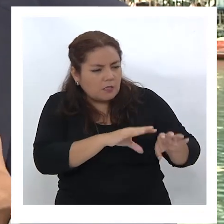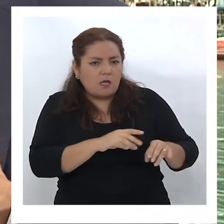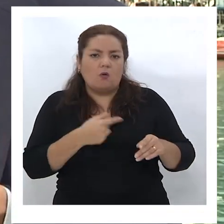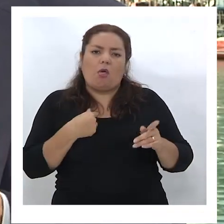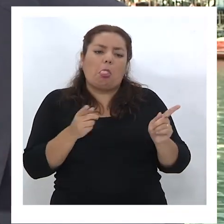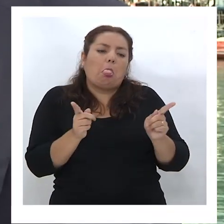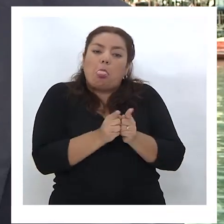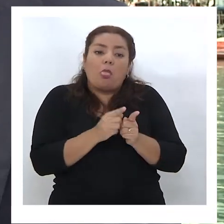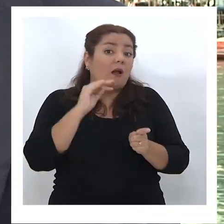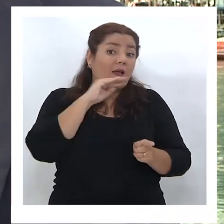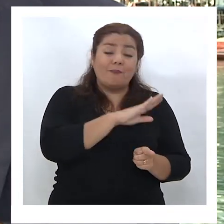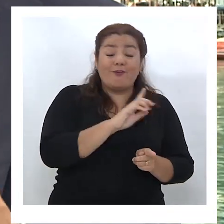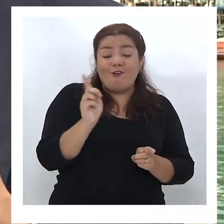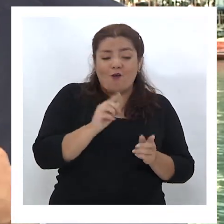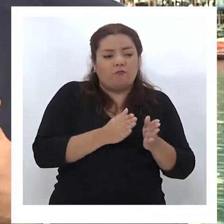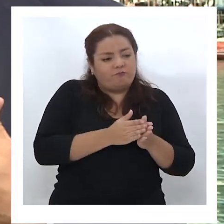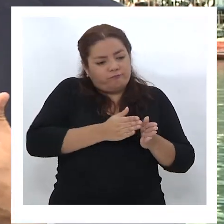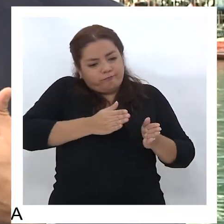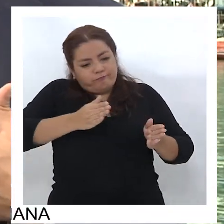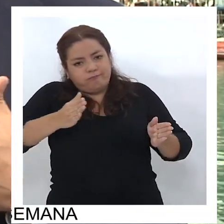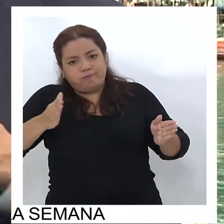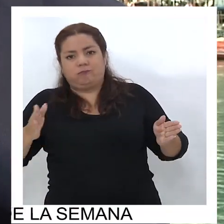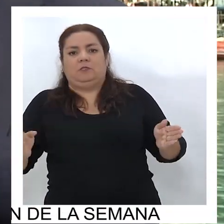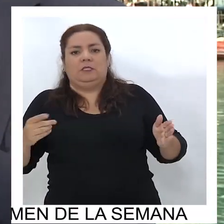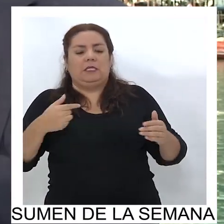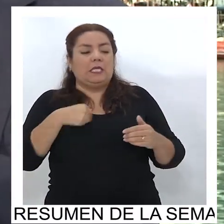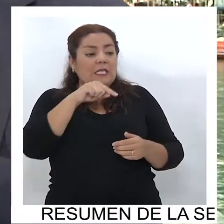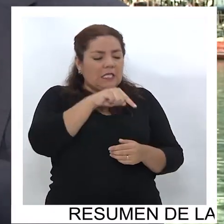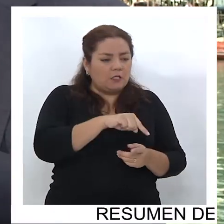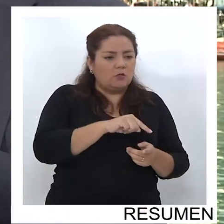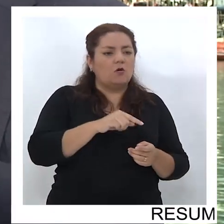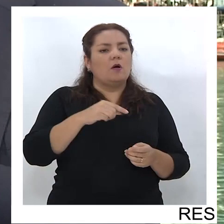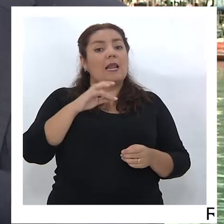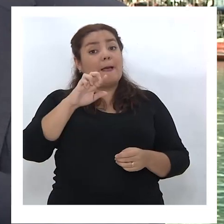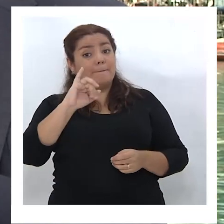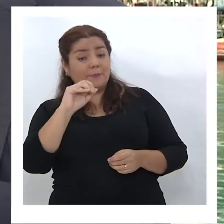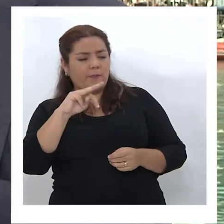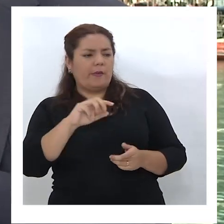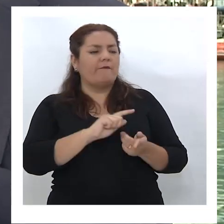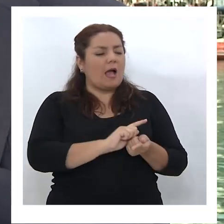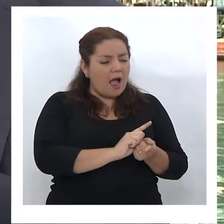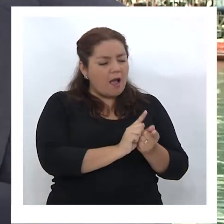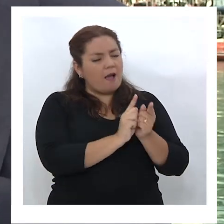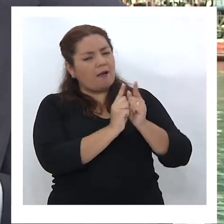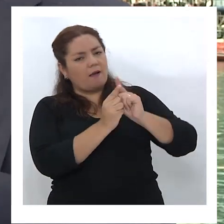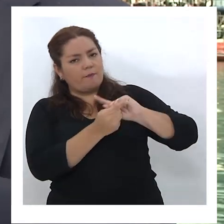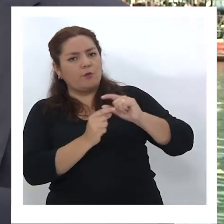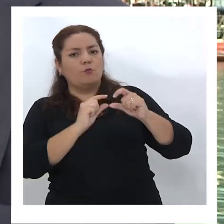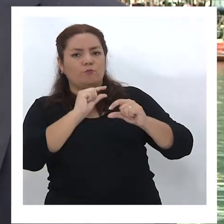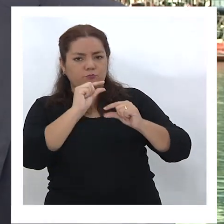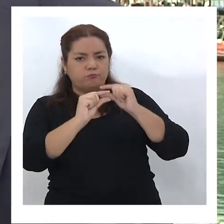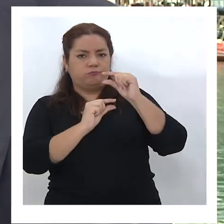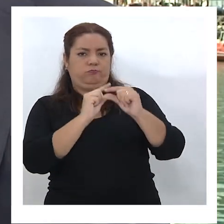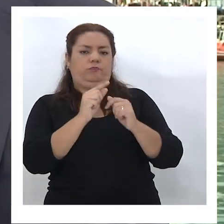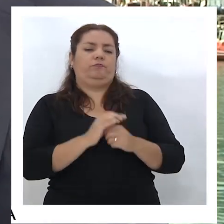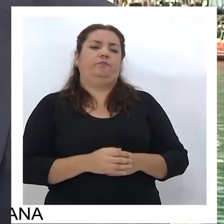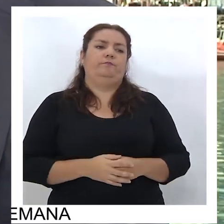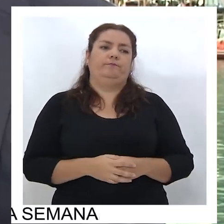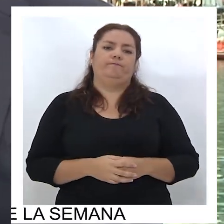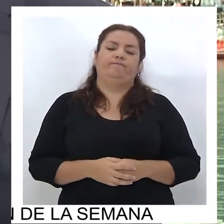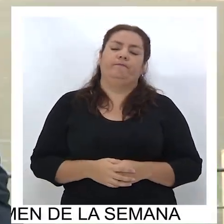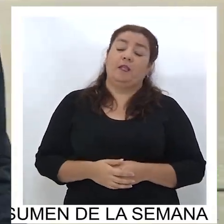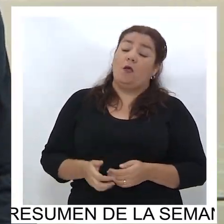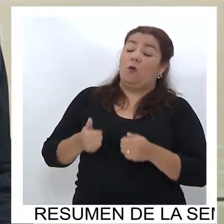corto plazo, digamos, y que de alguna manera contribuye a que las pymes cambien el switch. O sea, al final del día lo que necesitamos es un cambio de paradigma. Bueno,